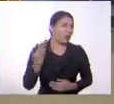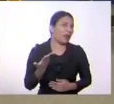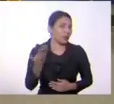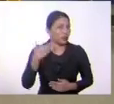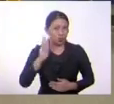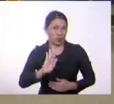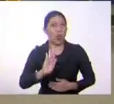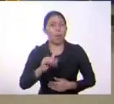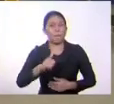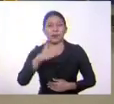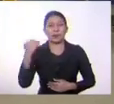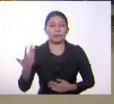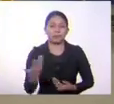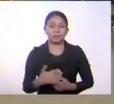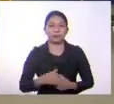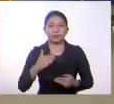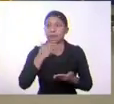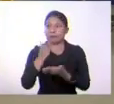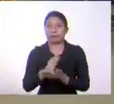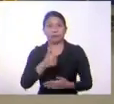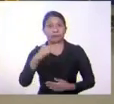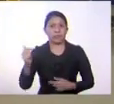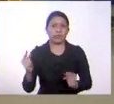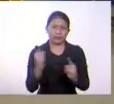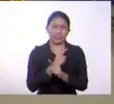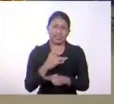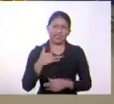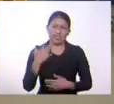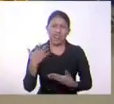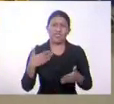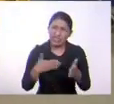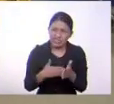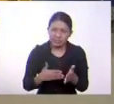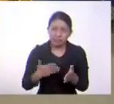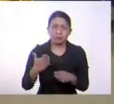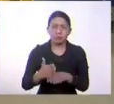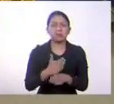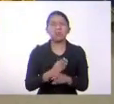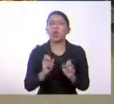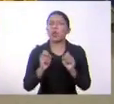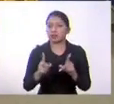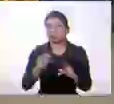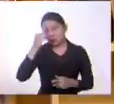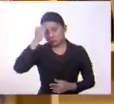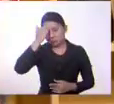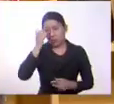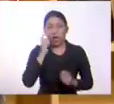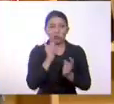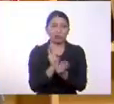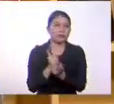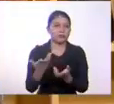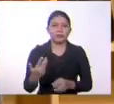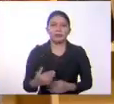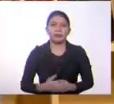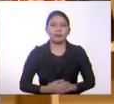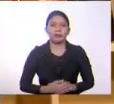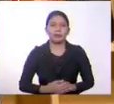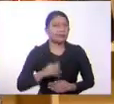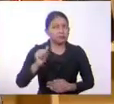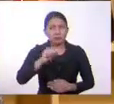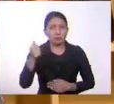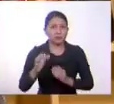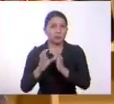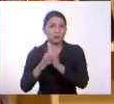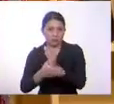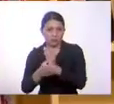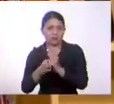tu país, entonces en ese momento sí es una barrera, pero luego es una oportunidad de conocer. De conocer otra cultura,